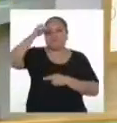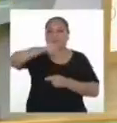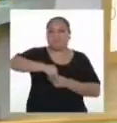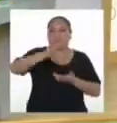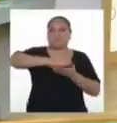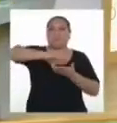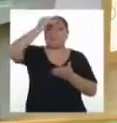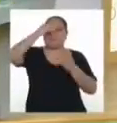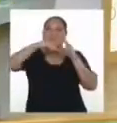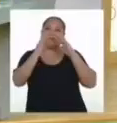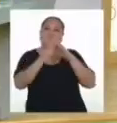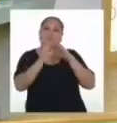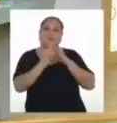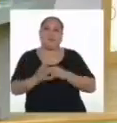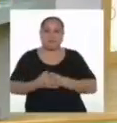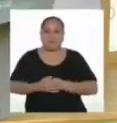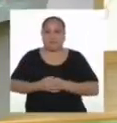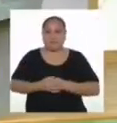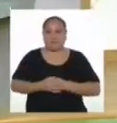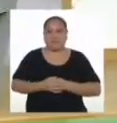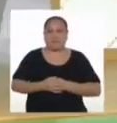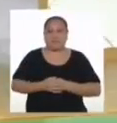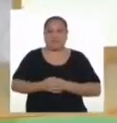con Aprendo en Casa.